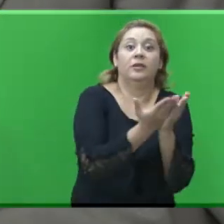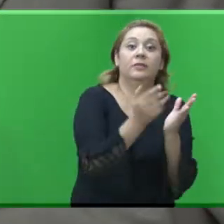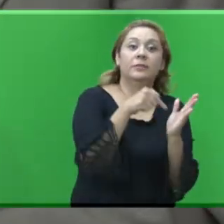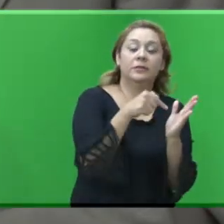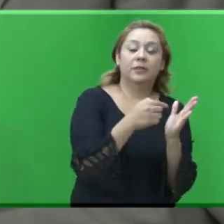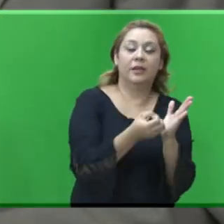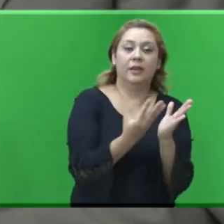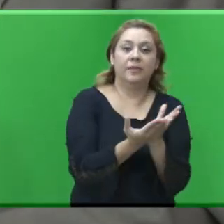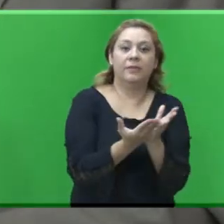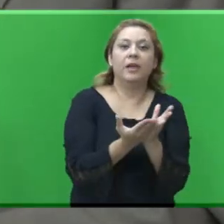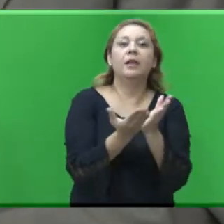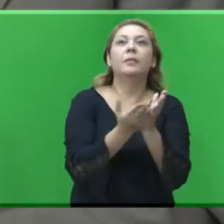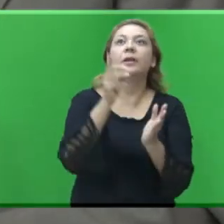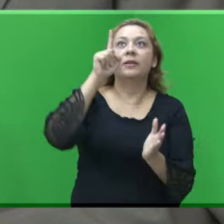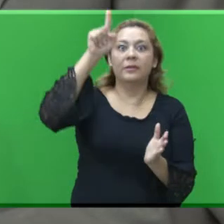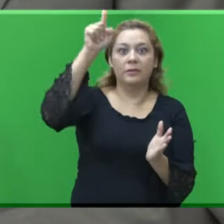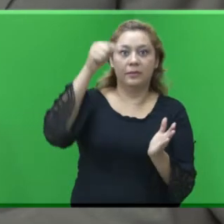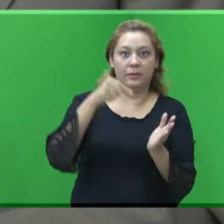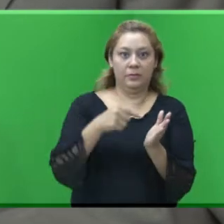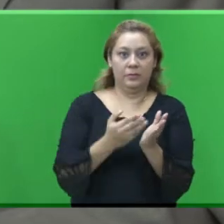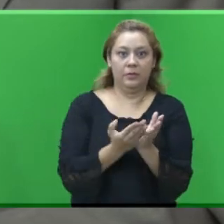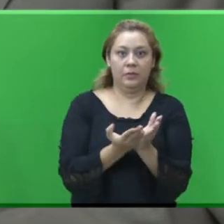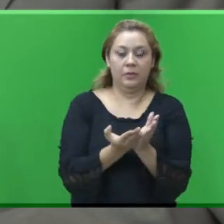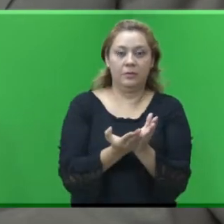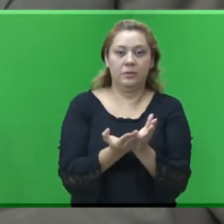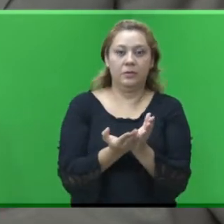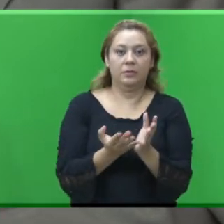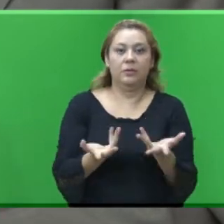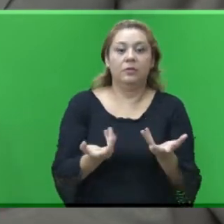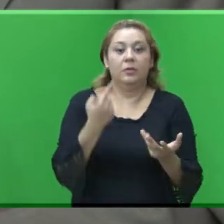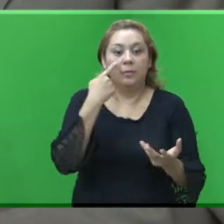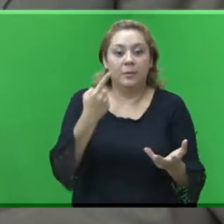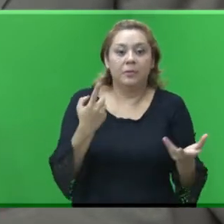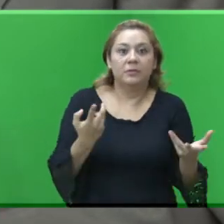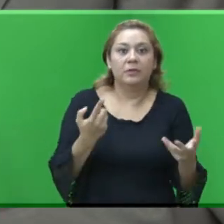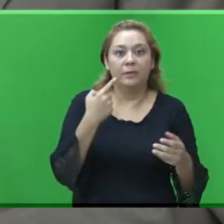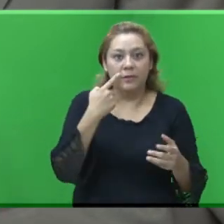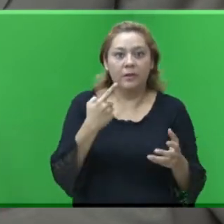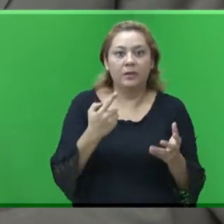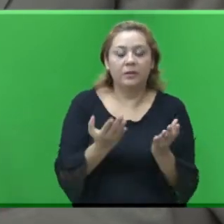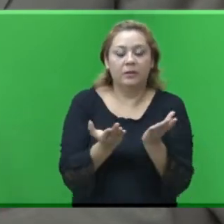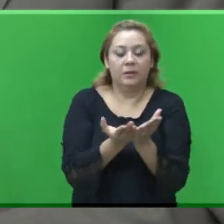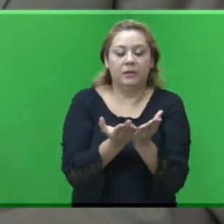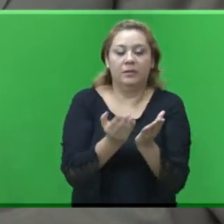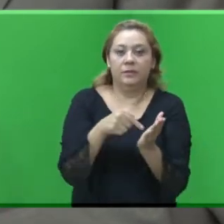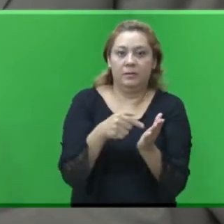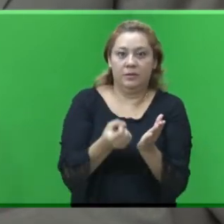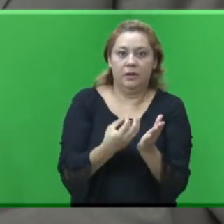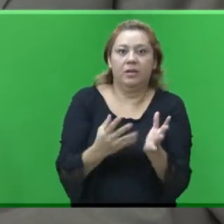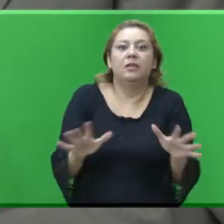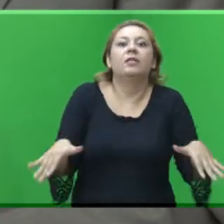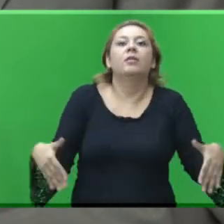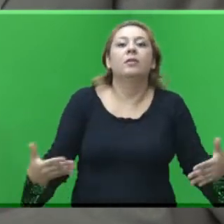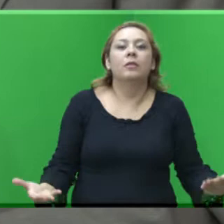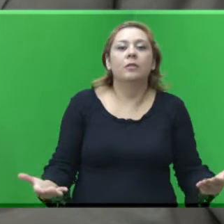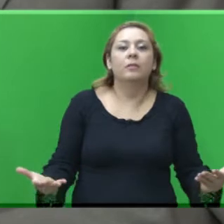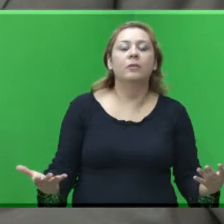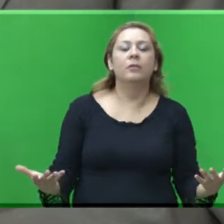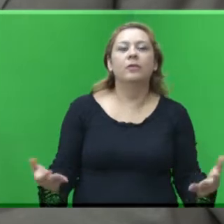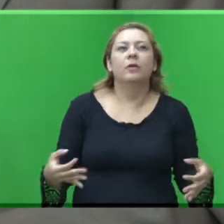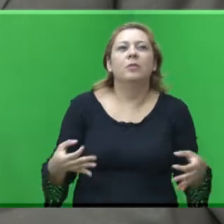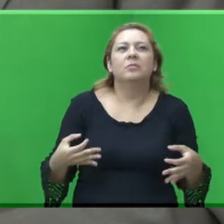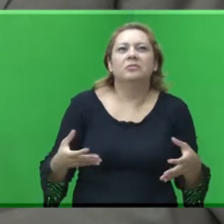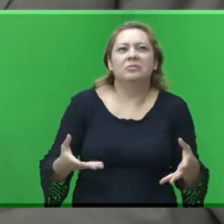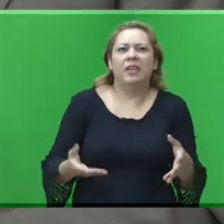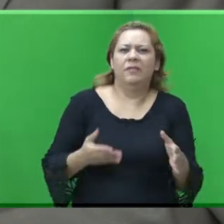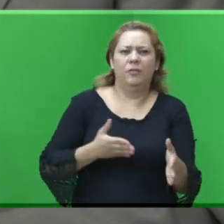Cuando vamos a la Biblia, la palabra de Dios, nos vamos a dar cuenta de cómo